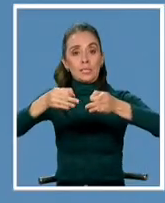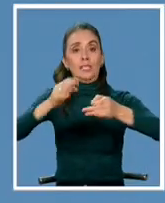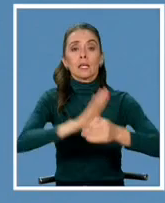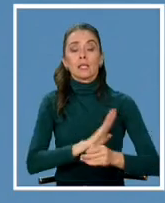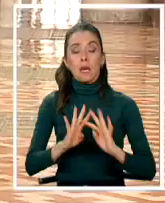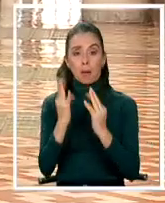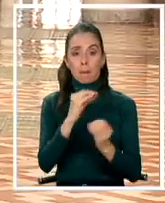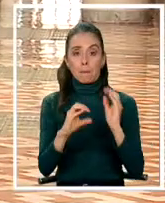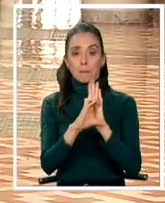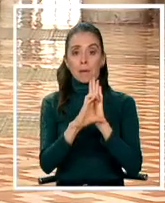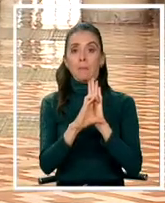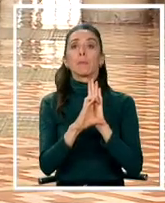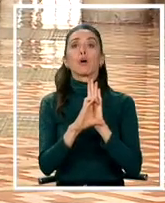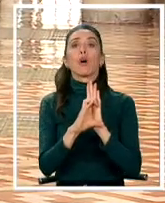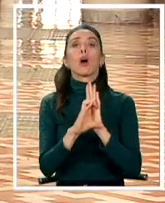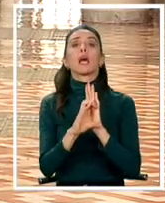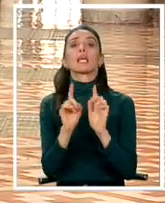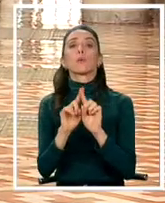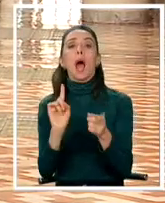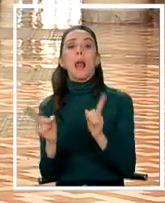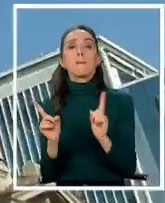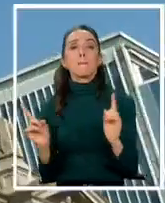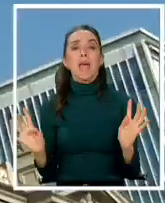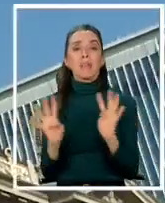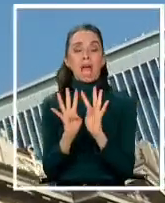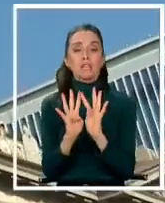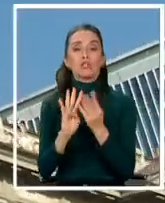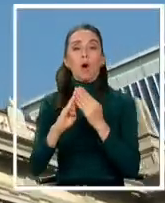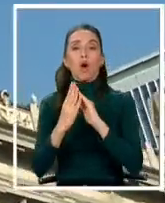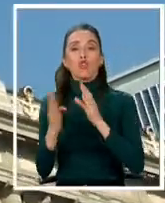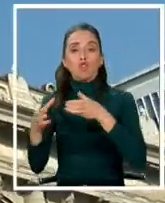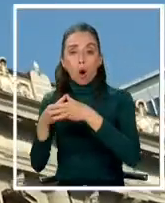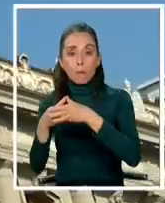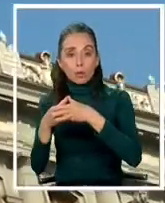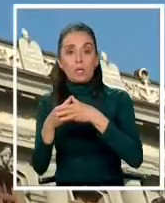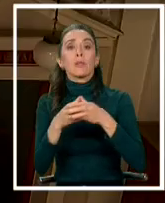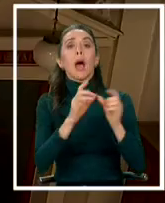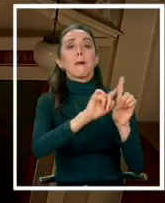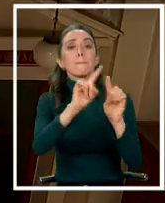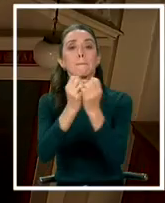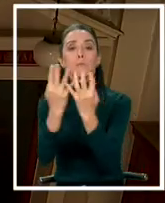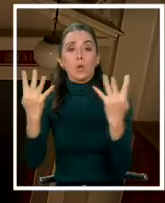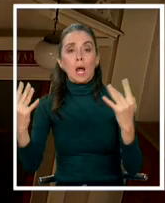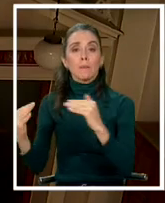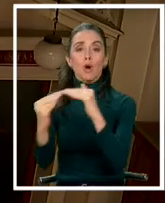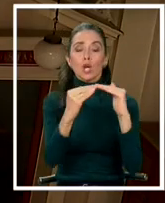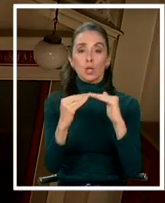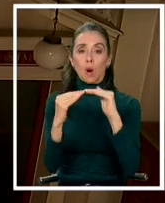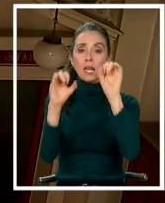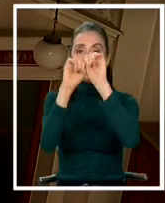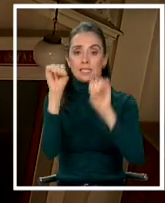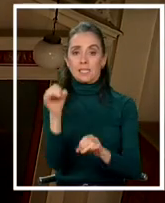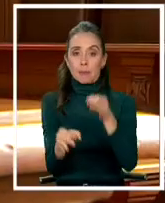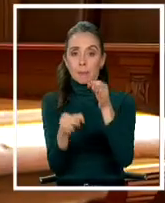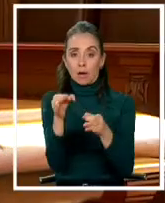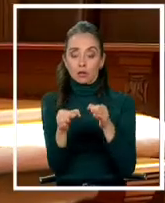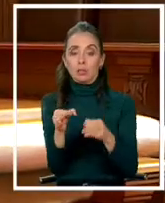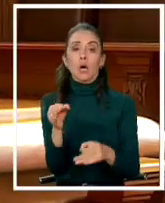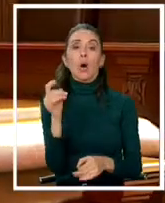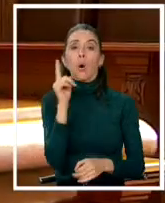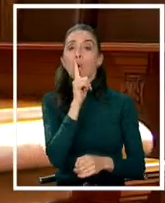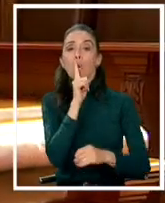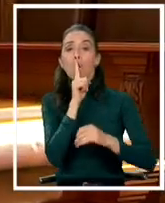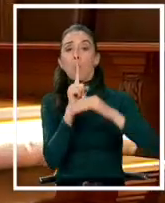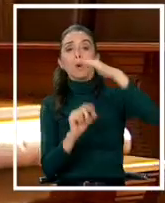convencionales definen como una mediación entre los miembros de una comunidad pluralismo en igualdad con el sistema de justicia donde la última